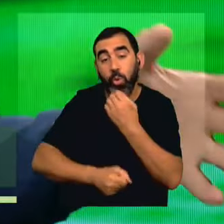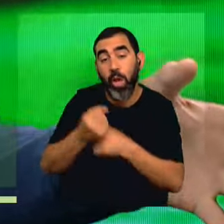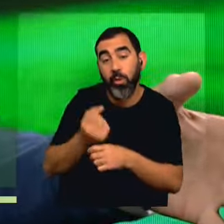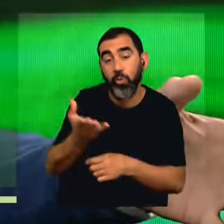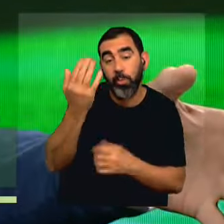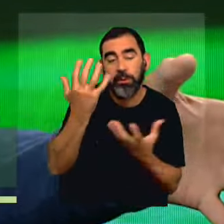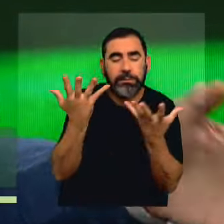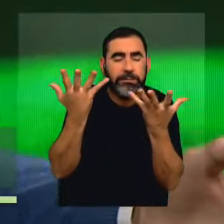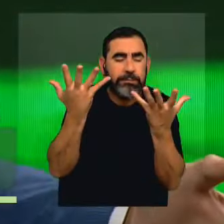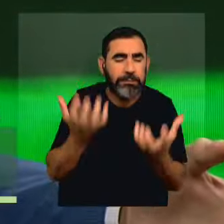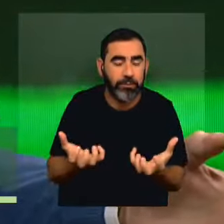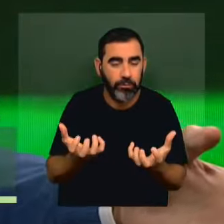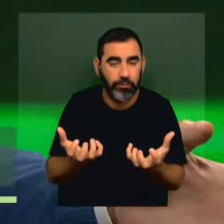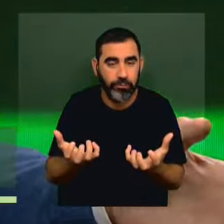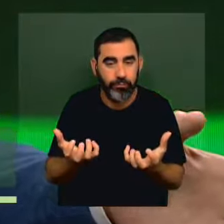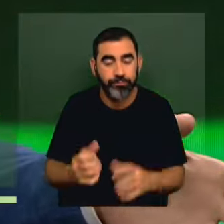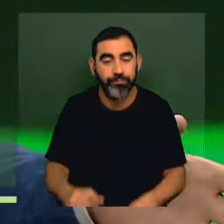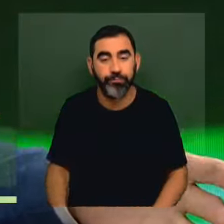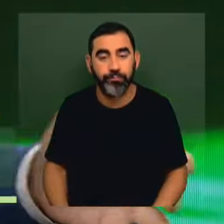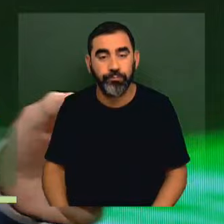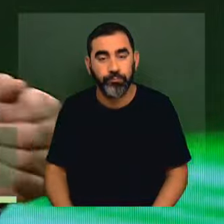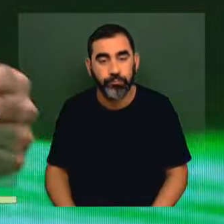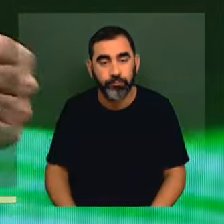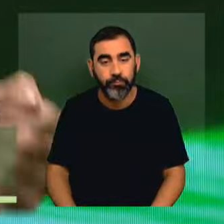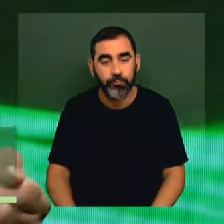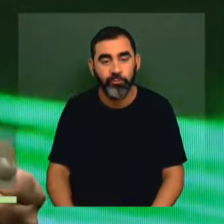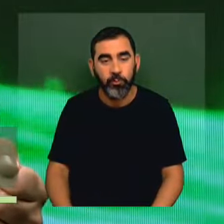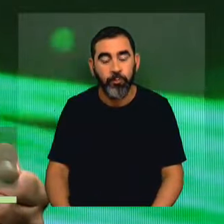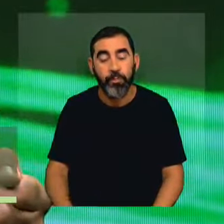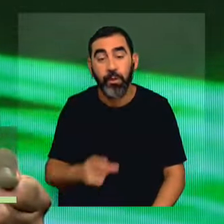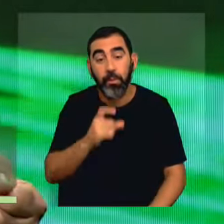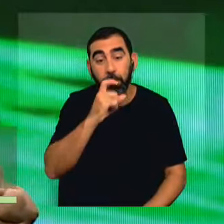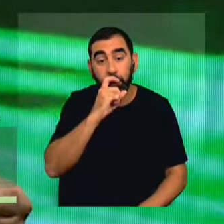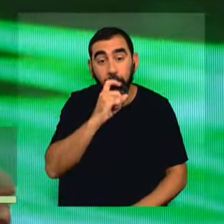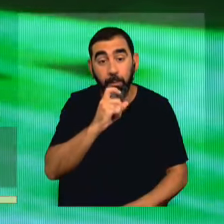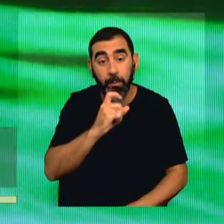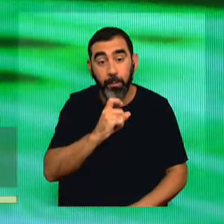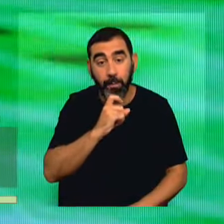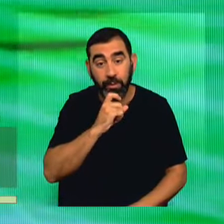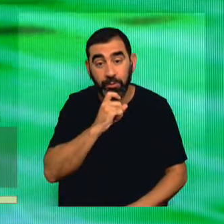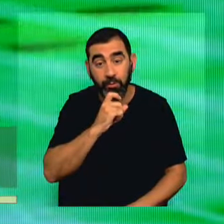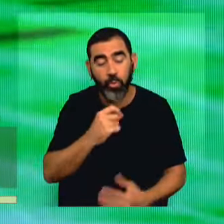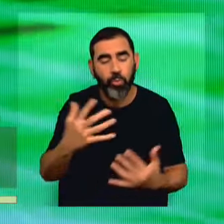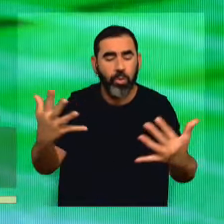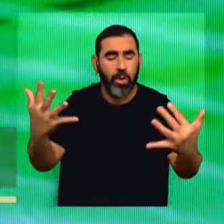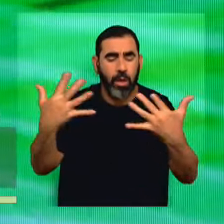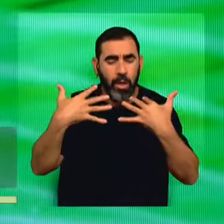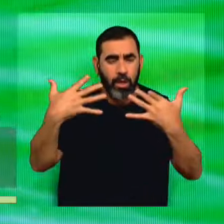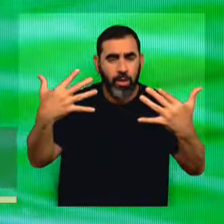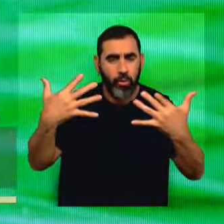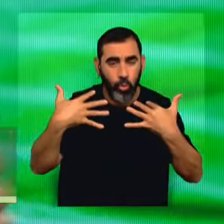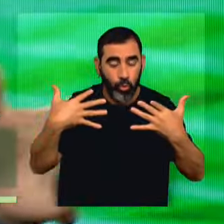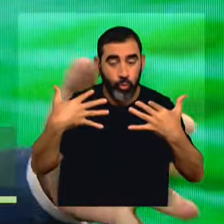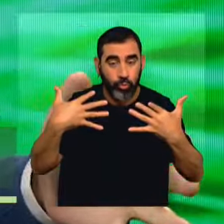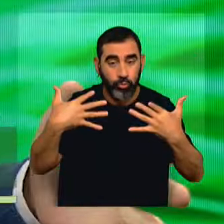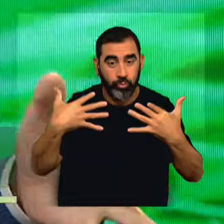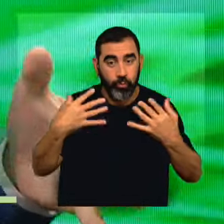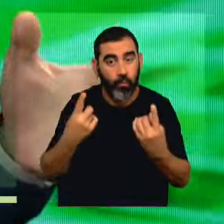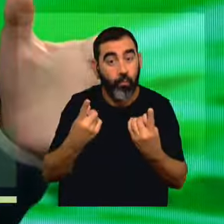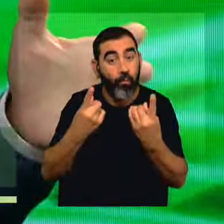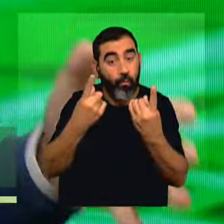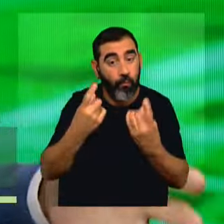sequía impresionante sí y en marzo en particular hubo olas de calor Sí muy